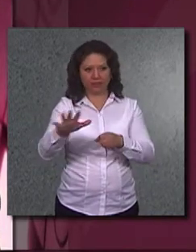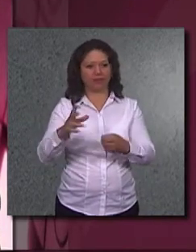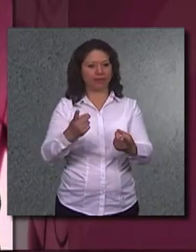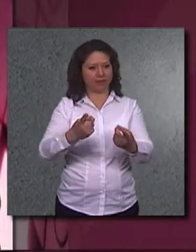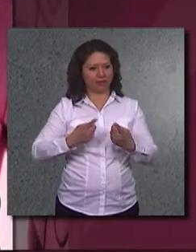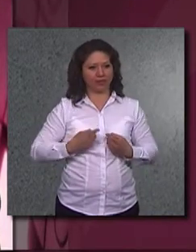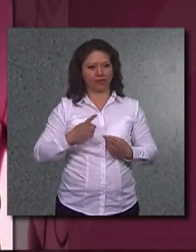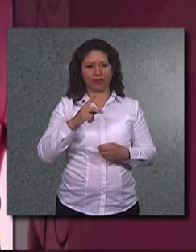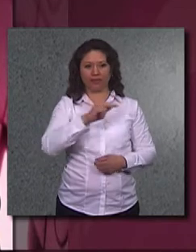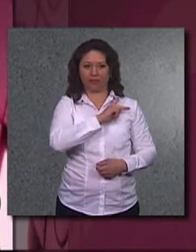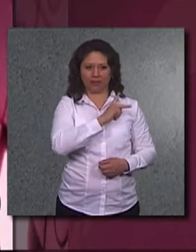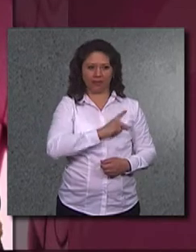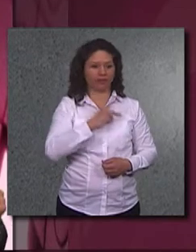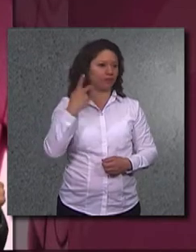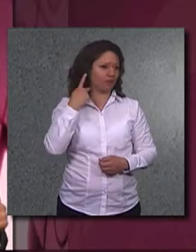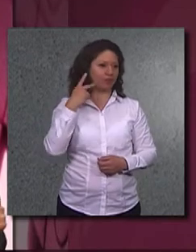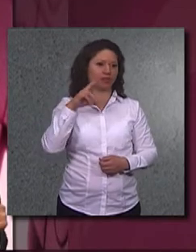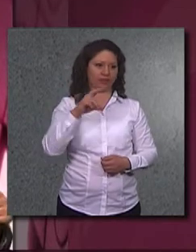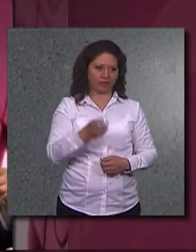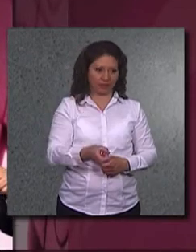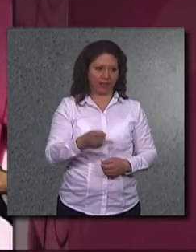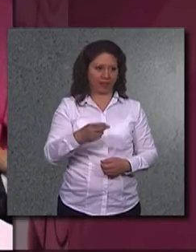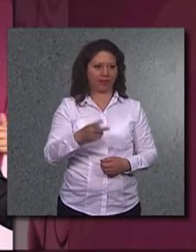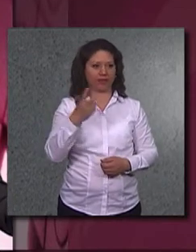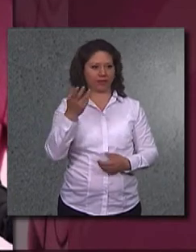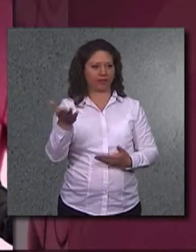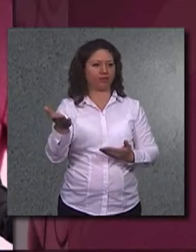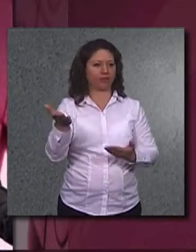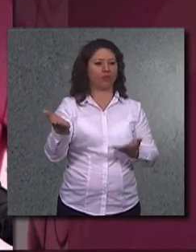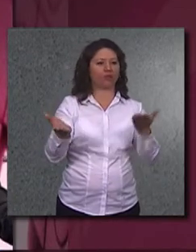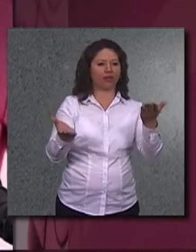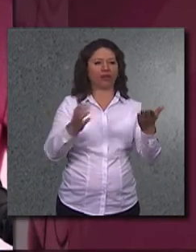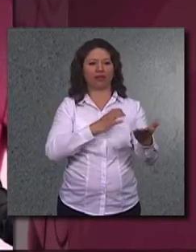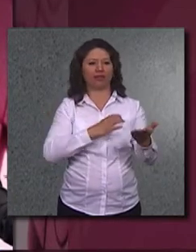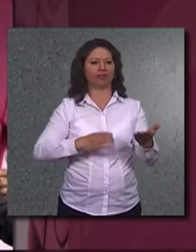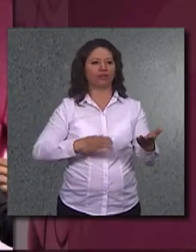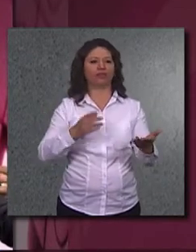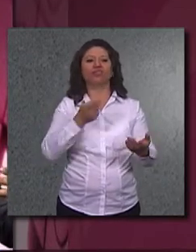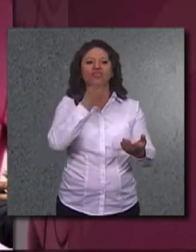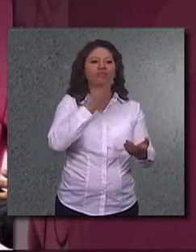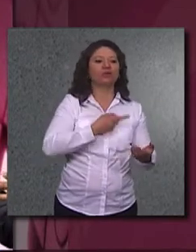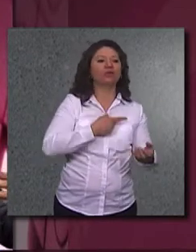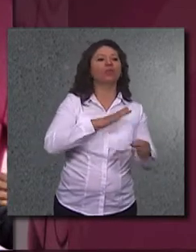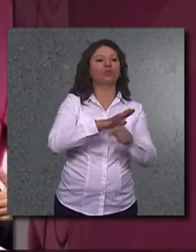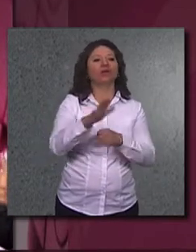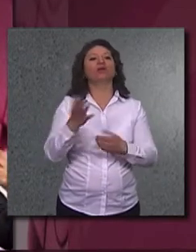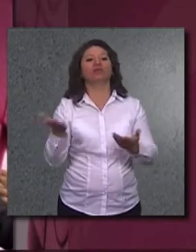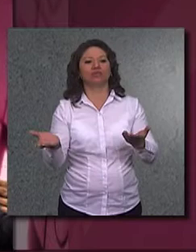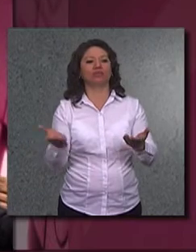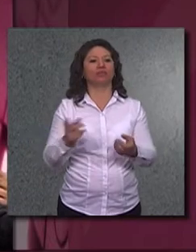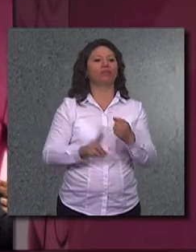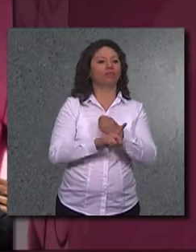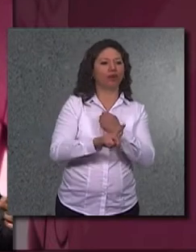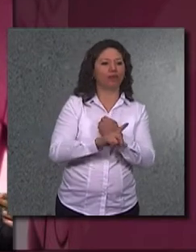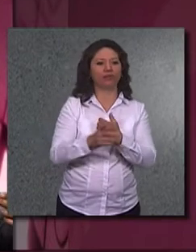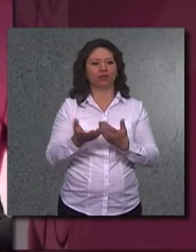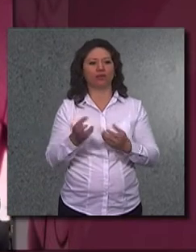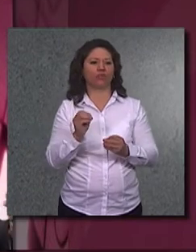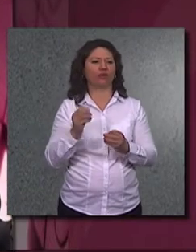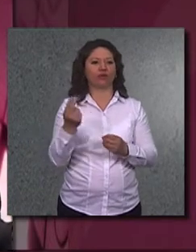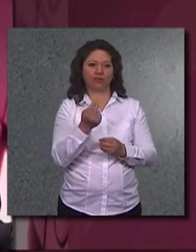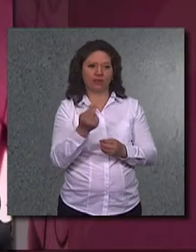que nos haga el partido político sino de la confronta con la candidata para que la candidata nos diga cuáles son las circunstancias